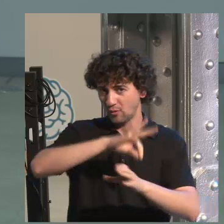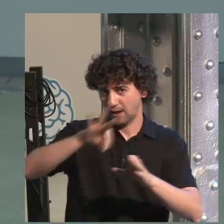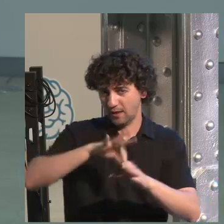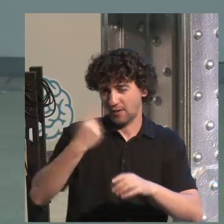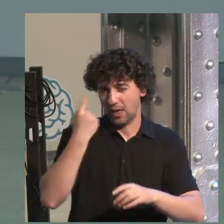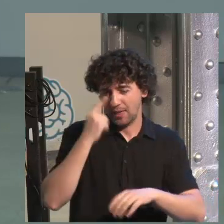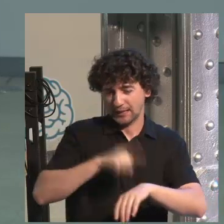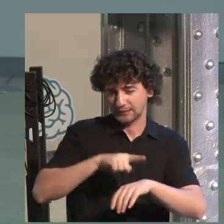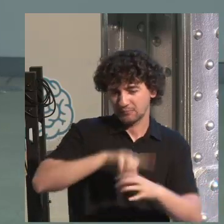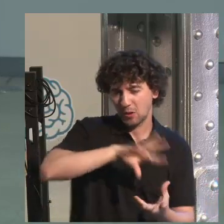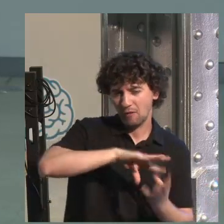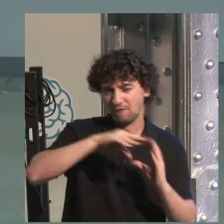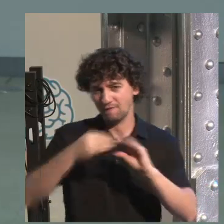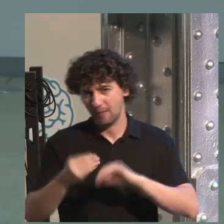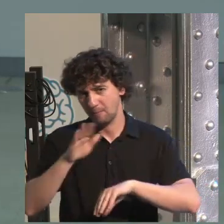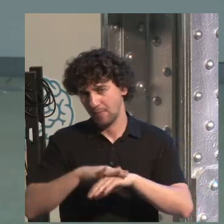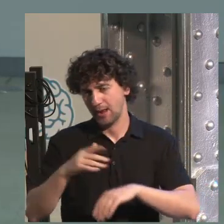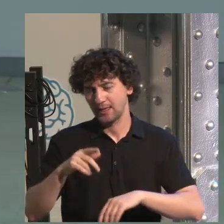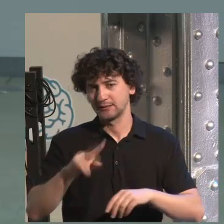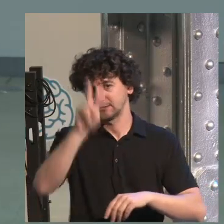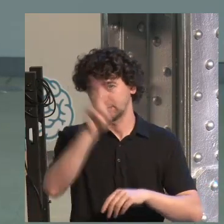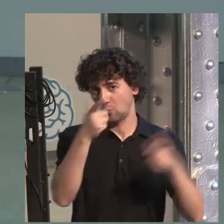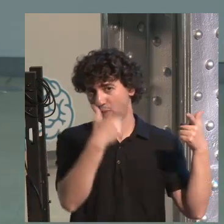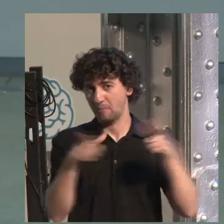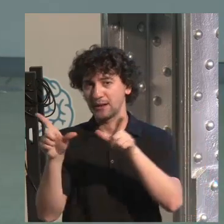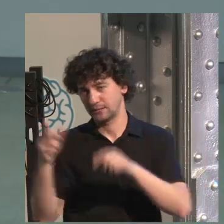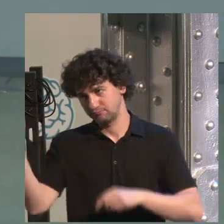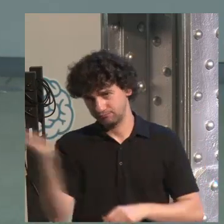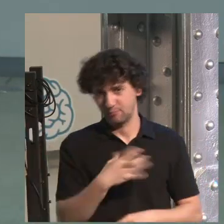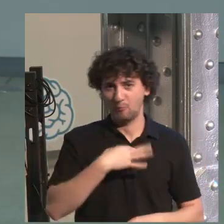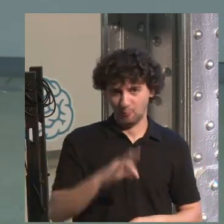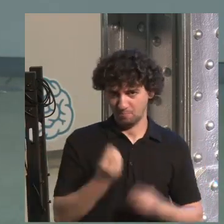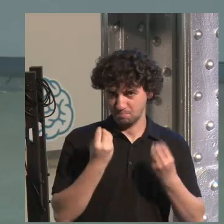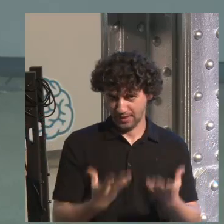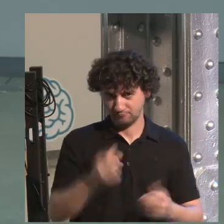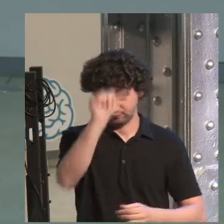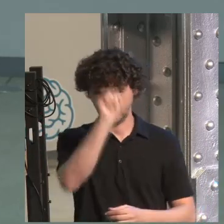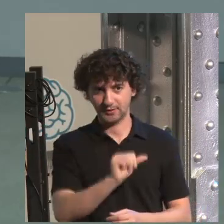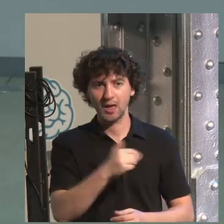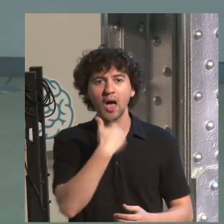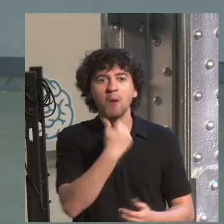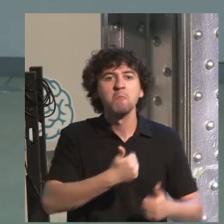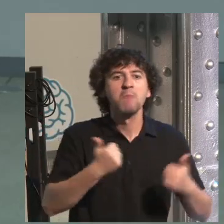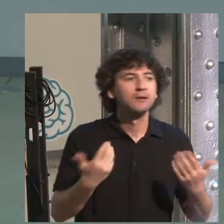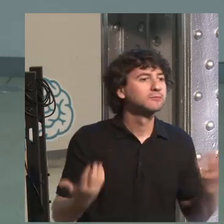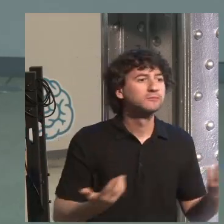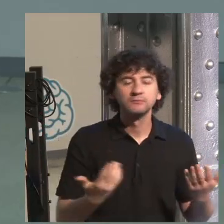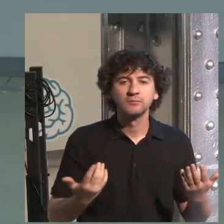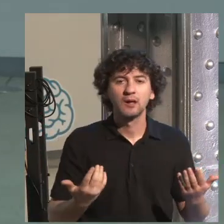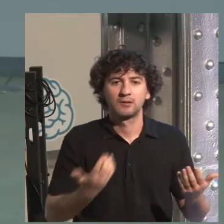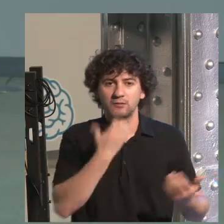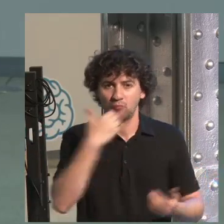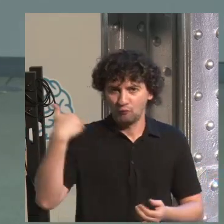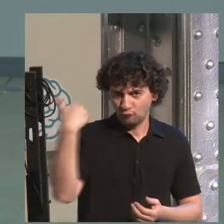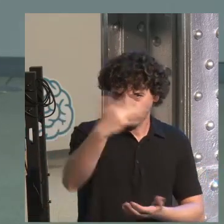para luego llegar bien también a la segunda parte. ¿Y alguna cosa más? Ah, bueno, pues por supuesto. Es que nos espera